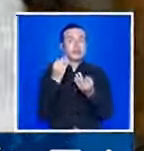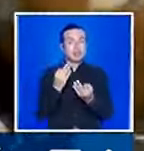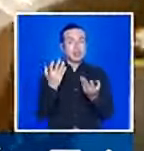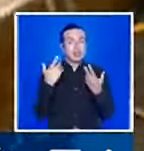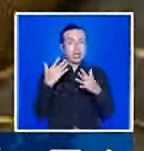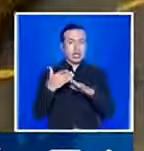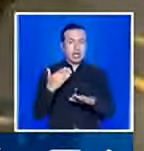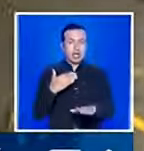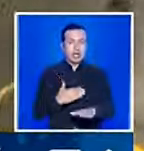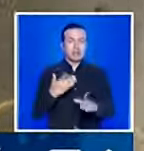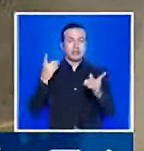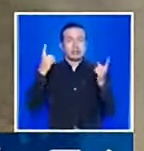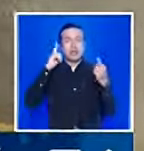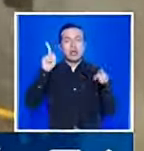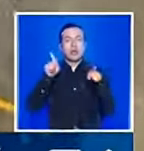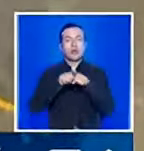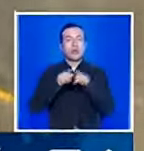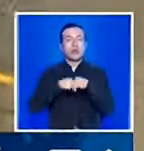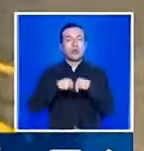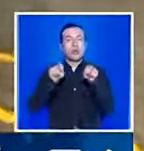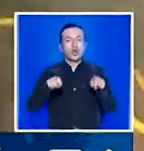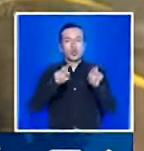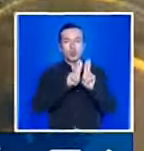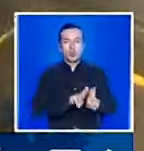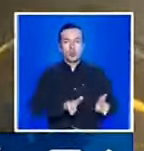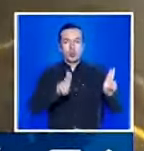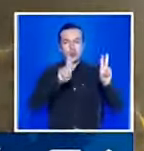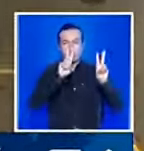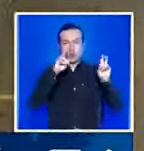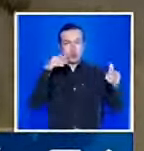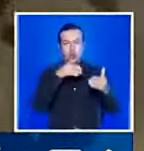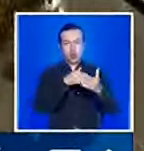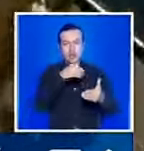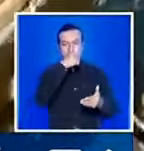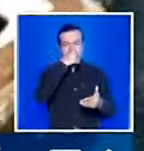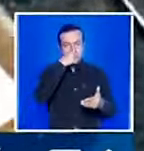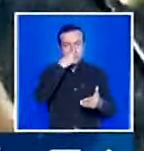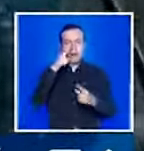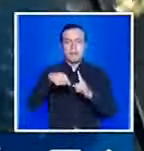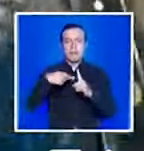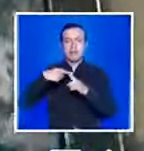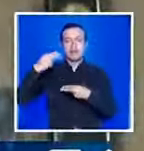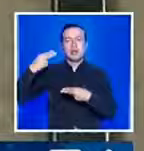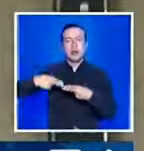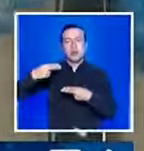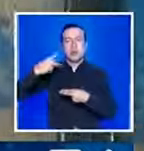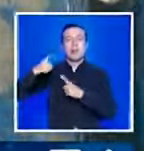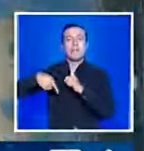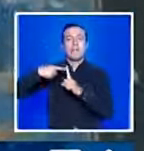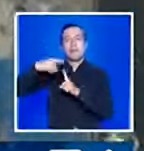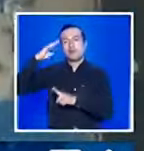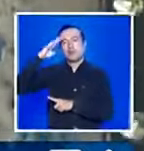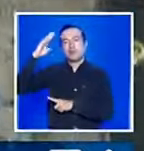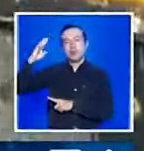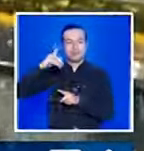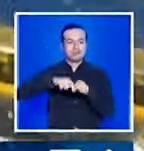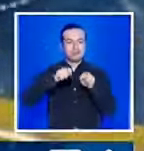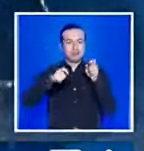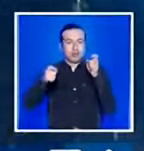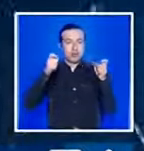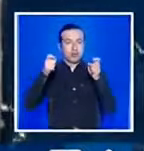firmó el acuerdo entre la Oficina de las Naciones Unidas contra la Droga y el Delito con la Aduana y la Policía Nacional para mejorar el control